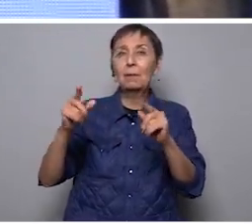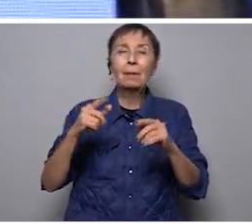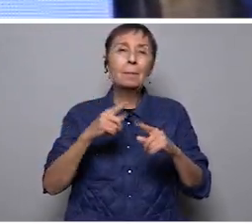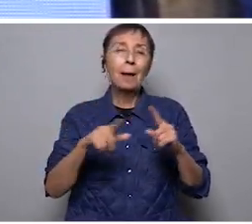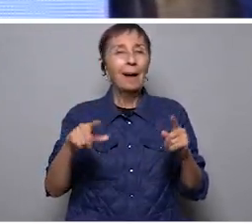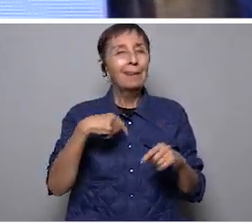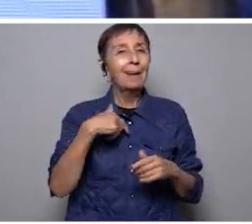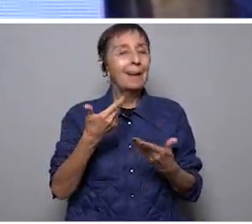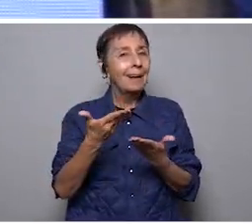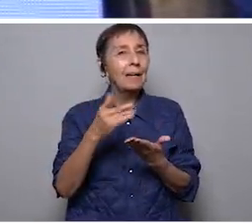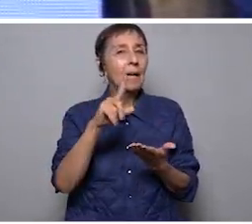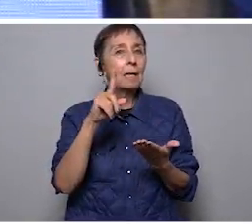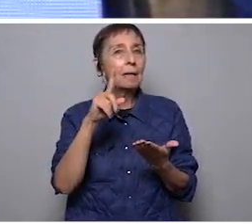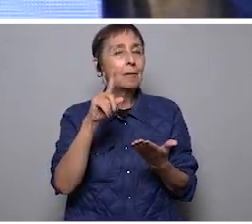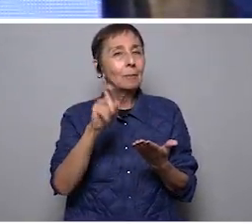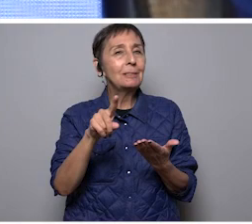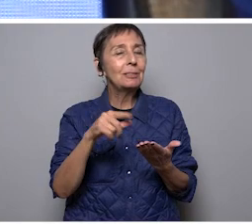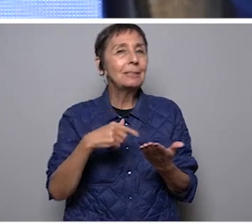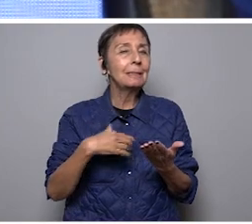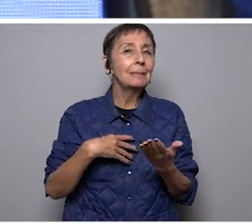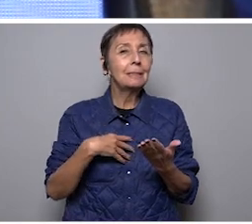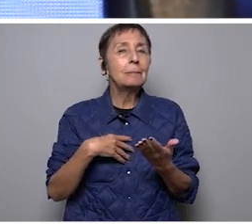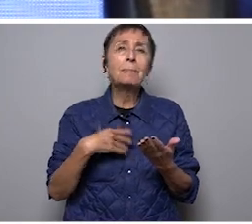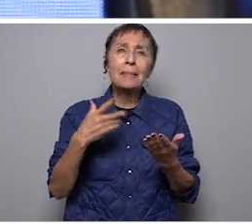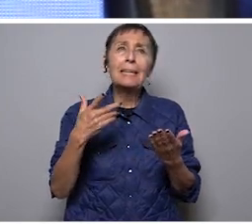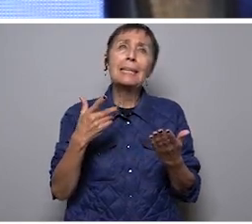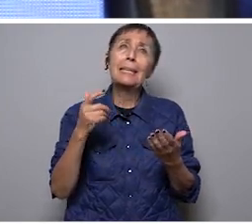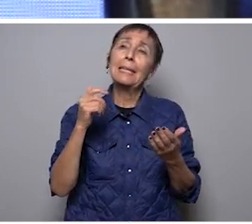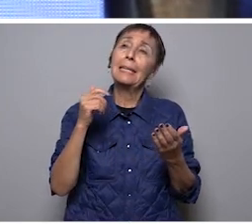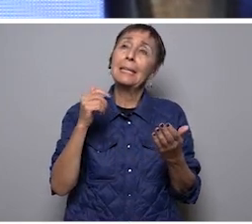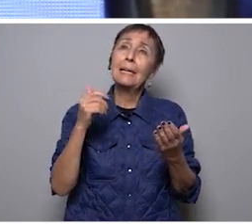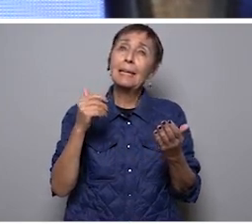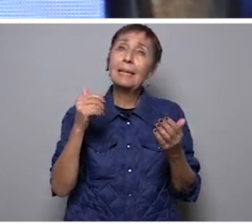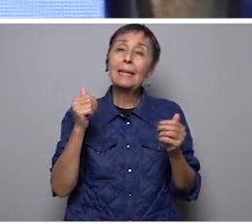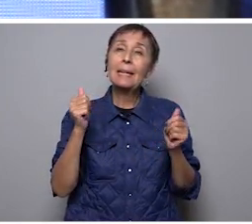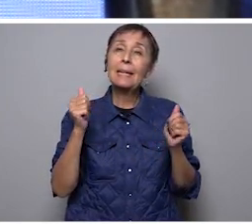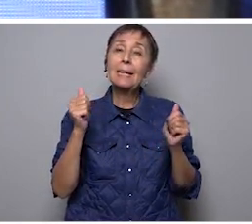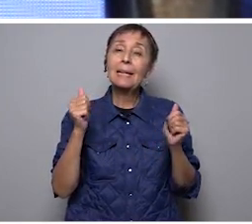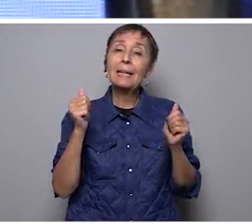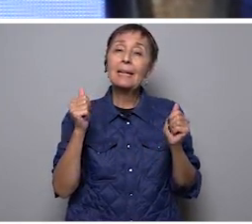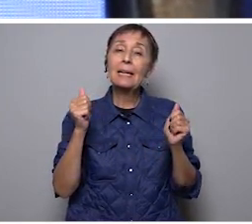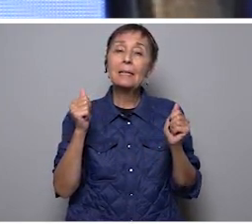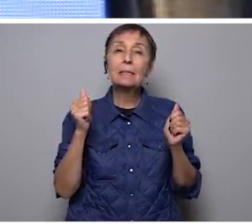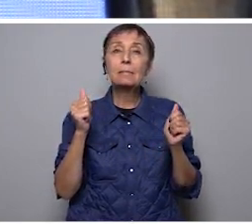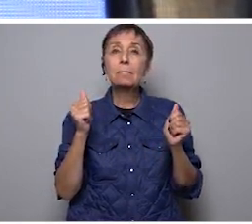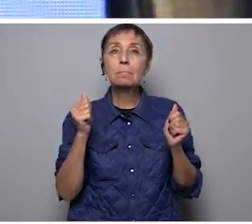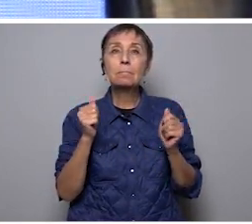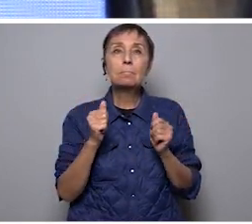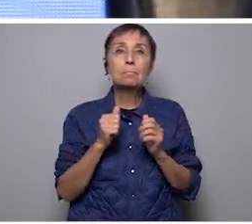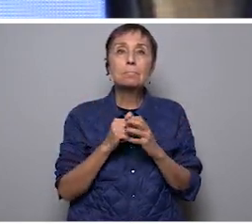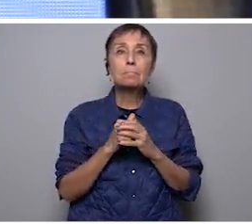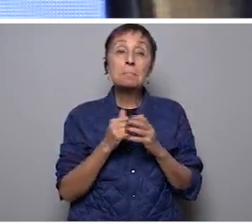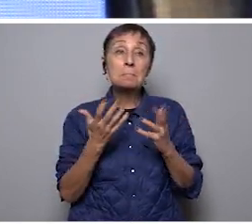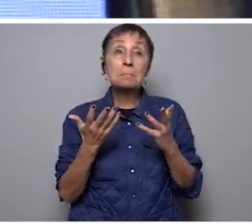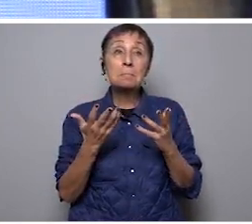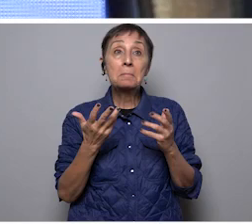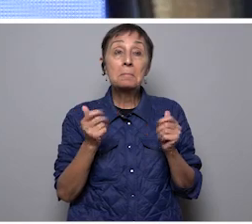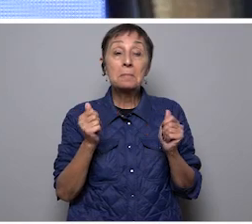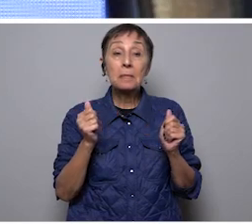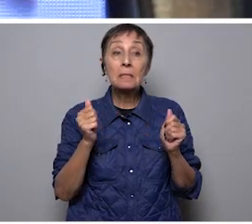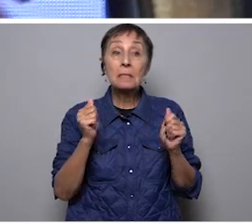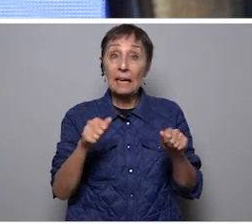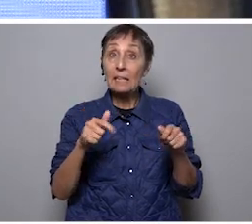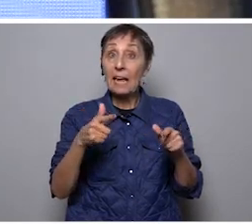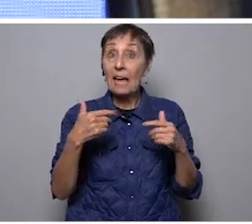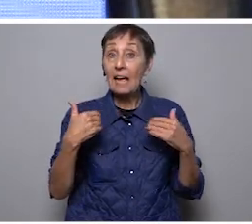efecto hay una forma de de existencia propia del territorio de la presencia física y reemplazable de ese